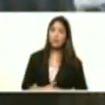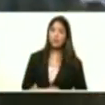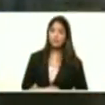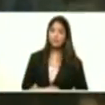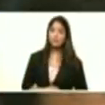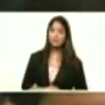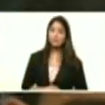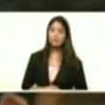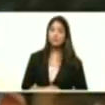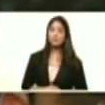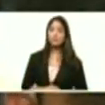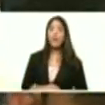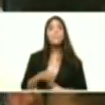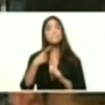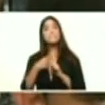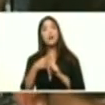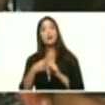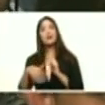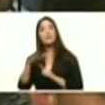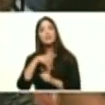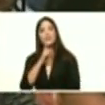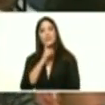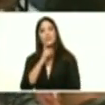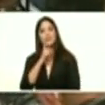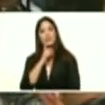a esto sumemos, las dificultades reales,